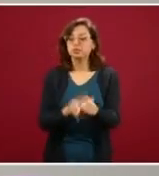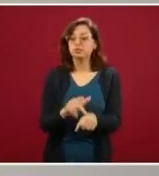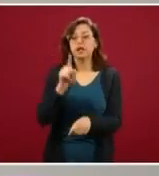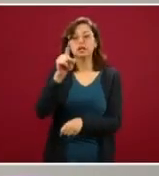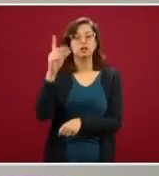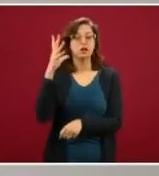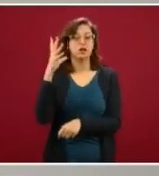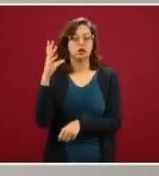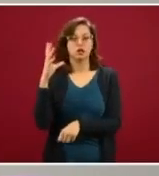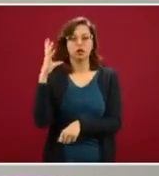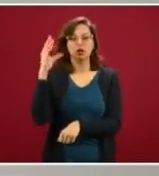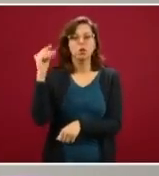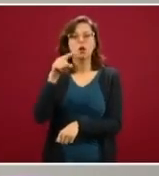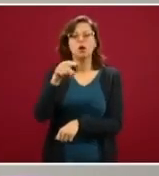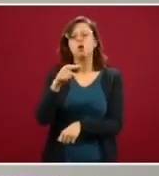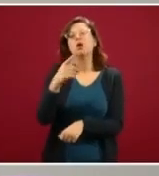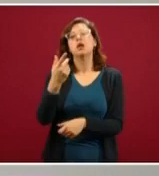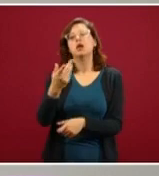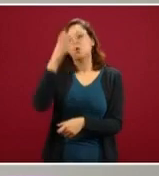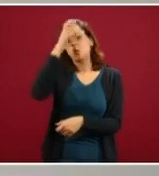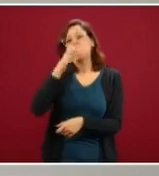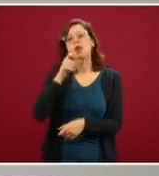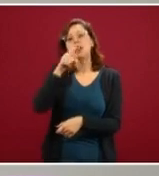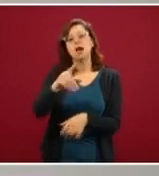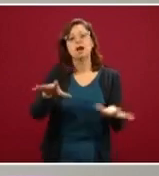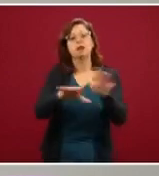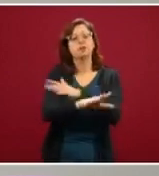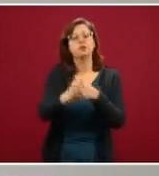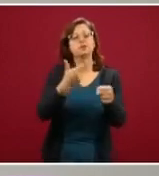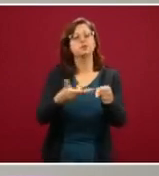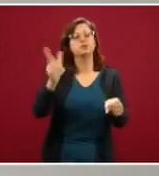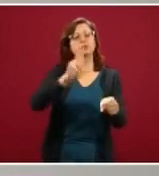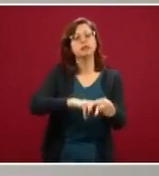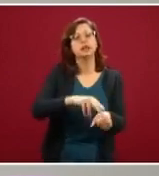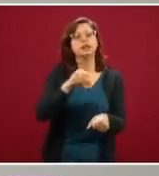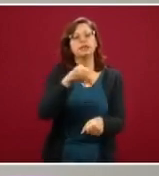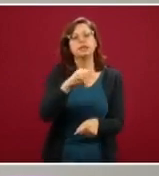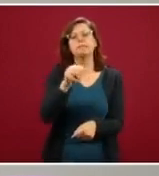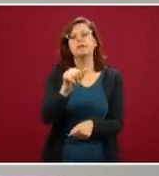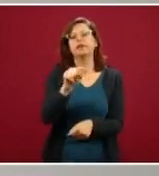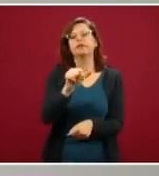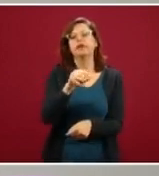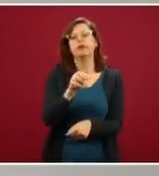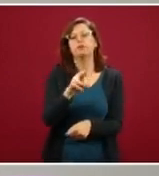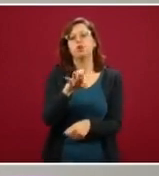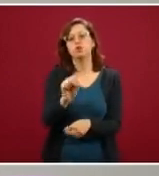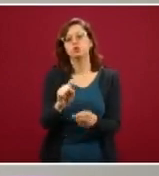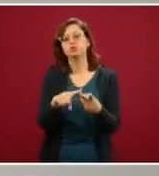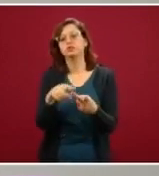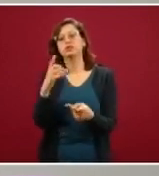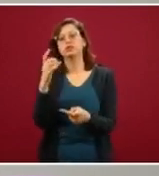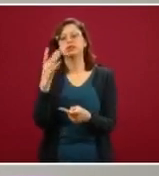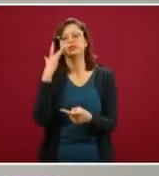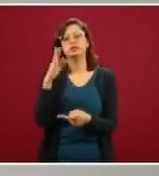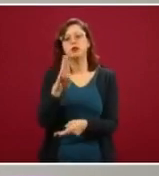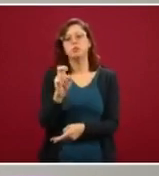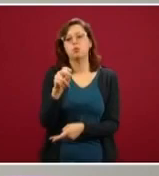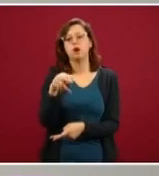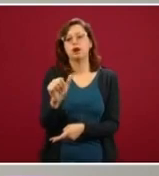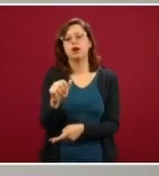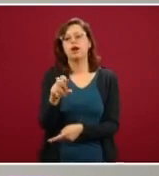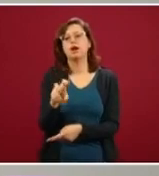Coahuila, en el hospital de Matamoros será sustituido y el hospital de San Buenaventura y será remodelado el de